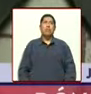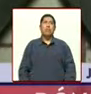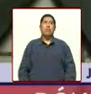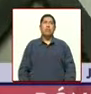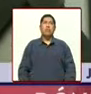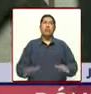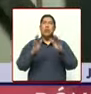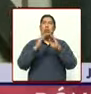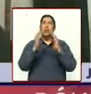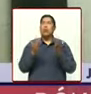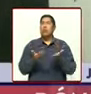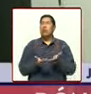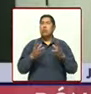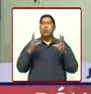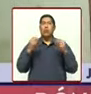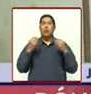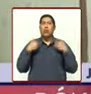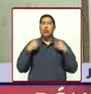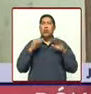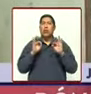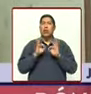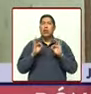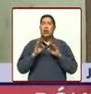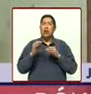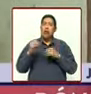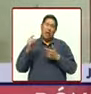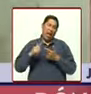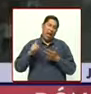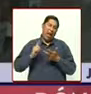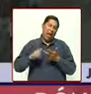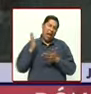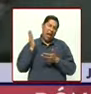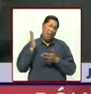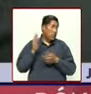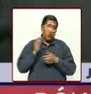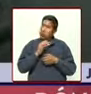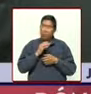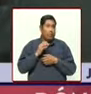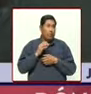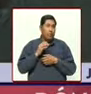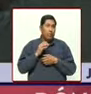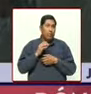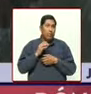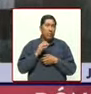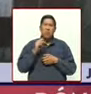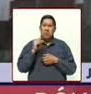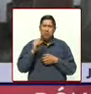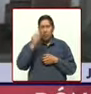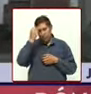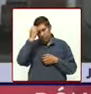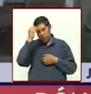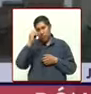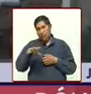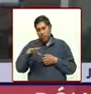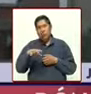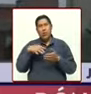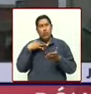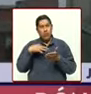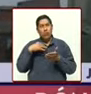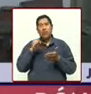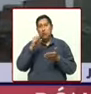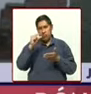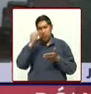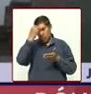En el colegio tampoco, no he tenido ni una llamada de atención de él. ¿Ha flojeado un poquito nada más? Se ha descuidado, sí, en el tema de los